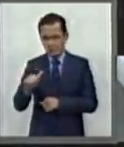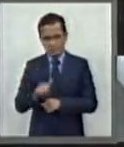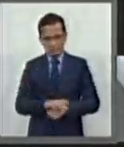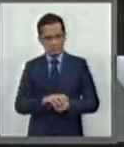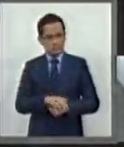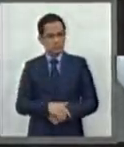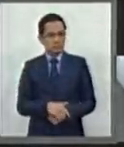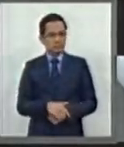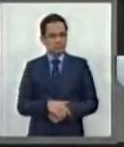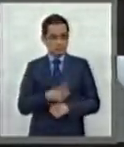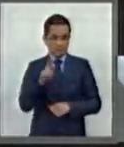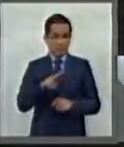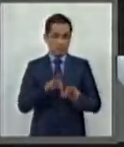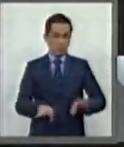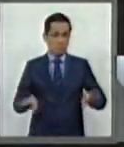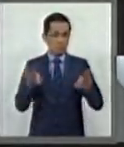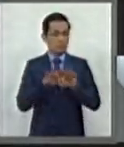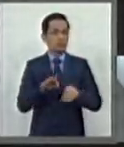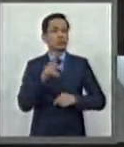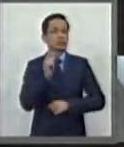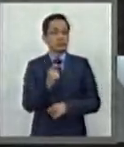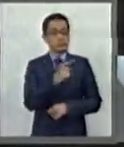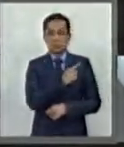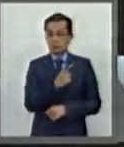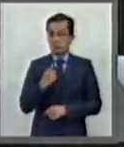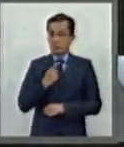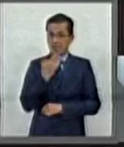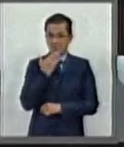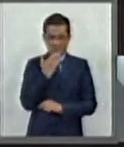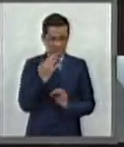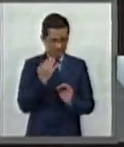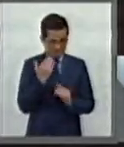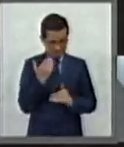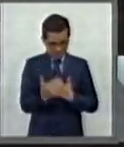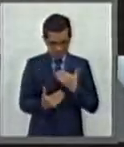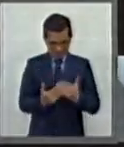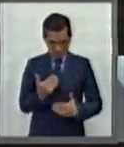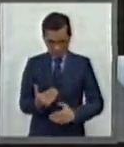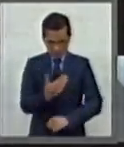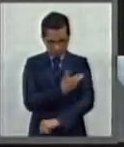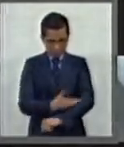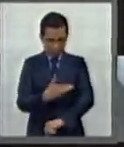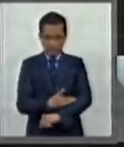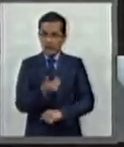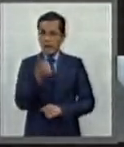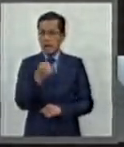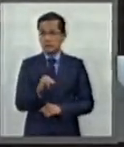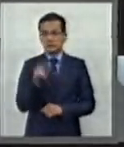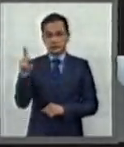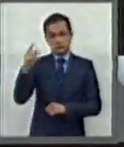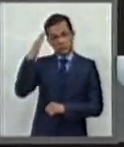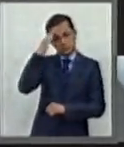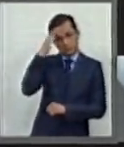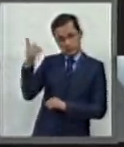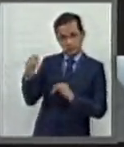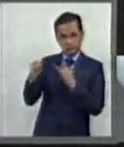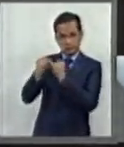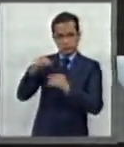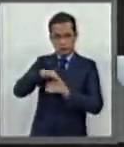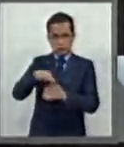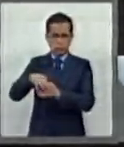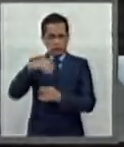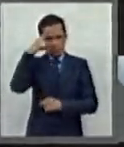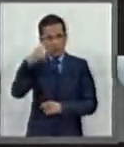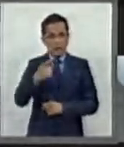Es de suma importancia cumplir cabalmente con los procesos que la autoridad electoral determina en asuntos de